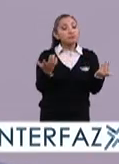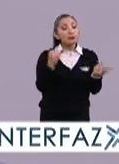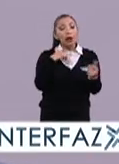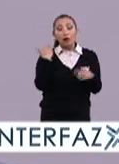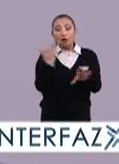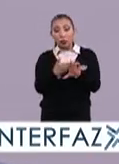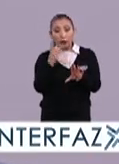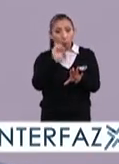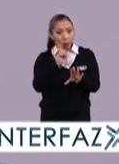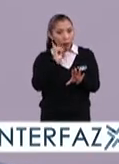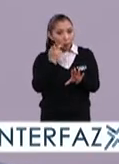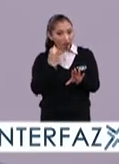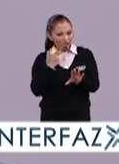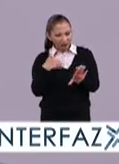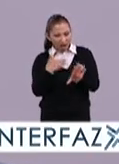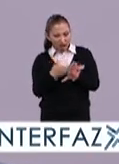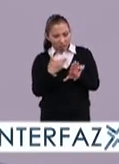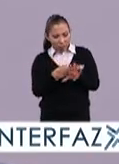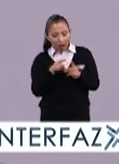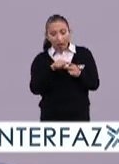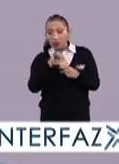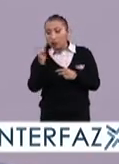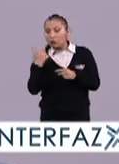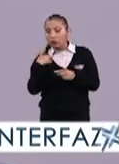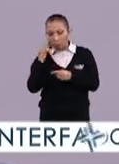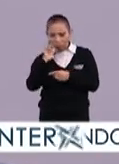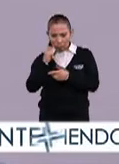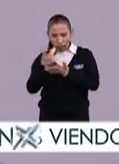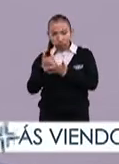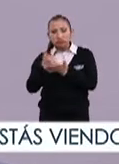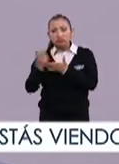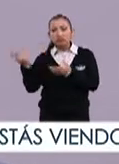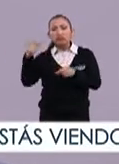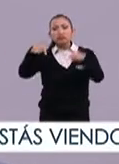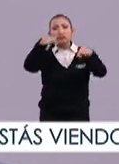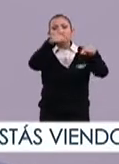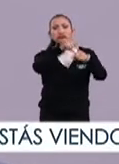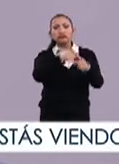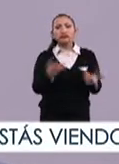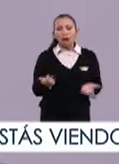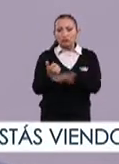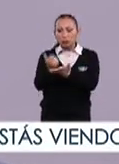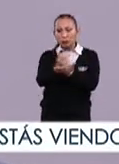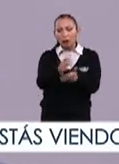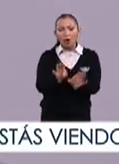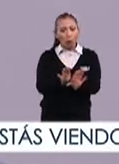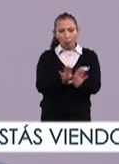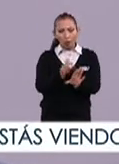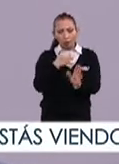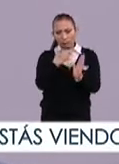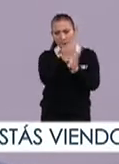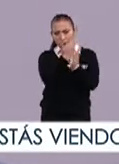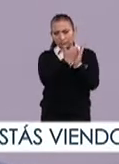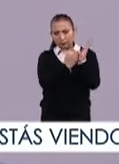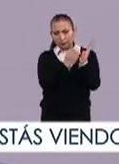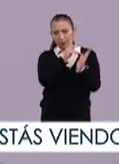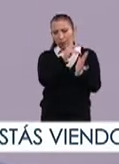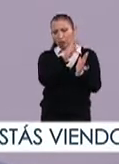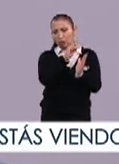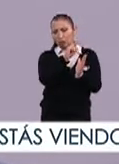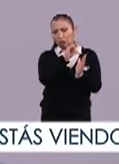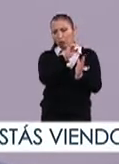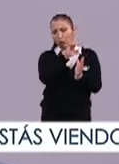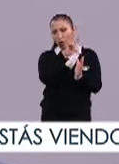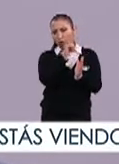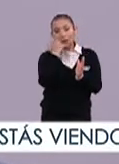la violencia política de género, y por otro, el empoderamiento de las mujeres. ¿Cómo se está logrando esto? A través del protocolo, justamente lo que se trata